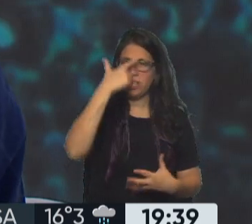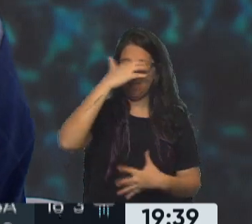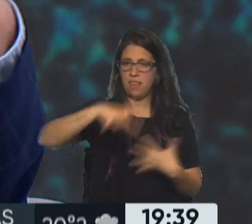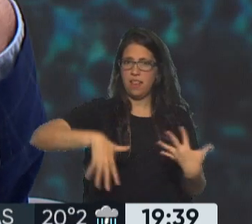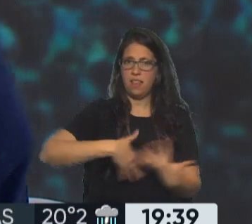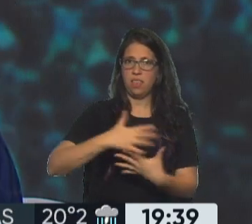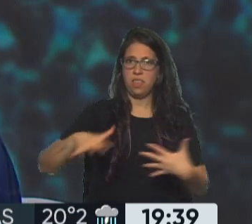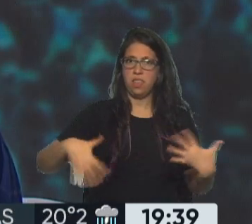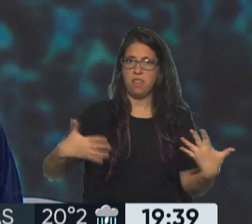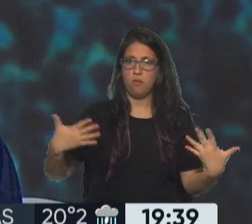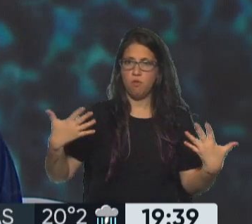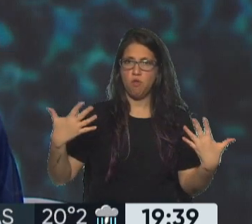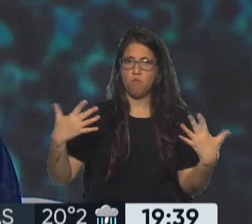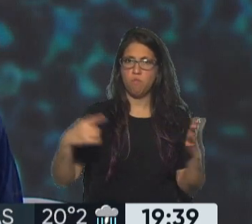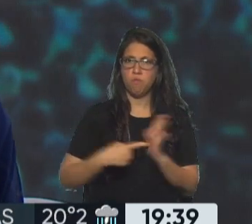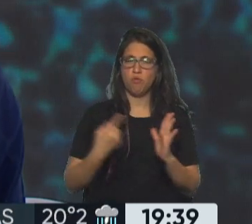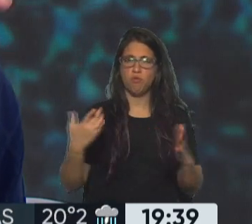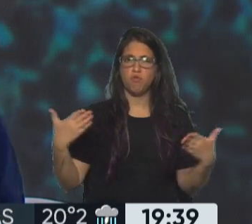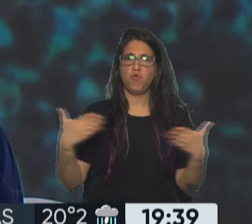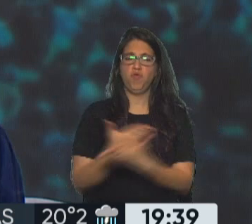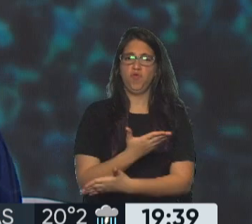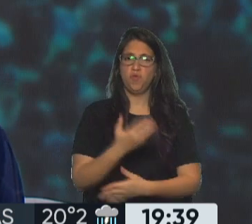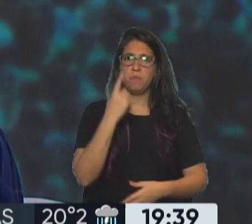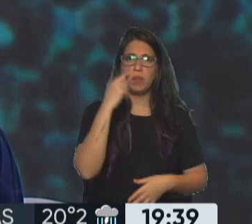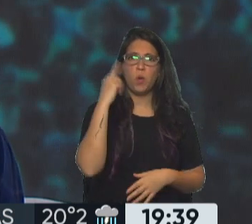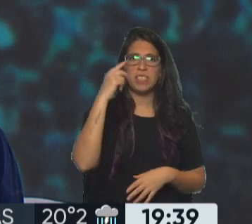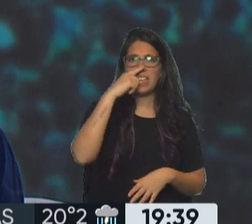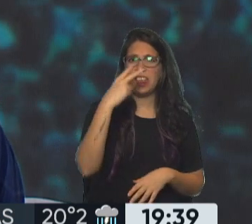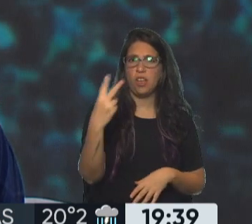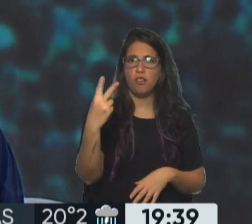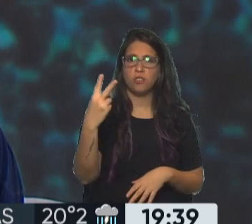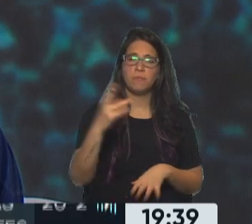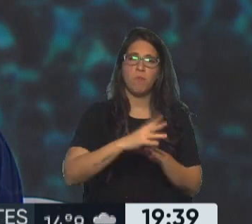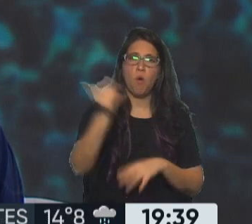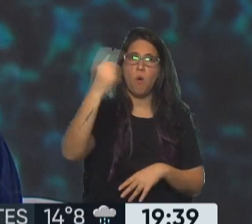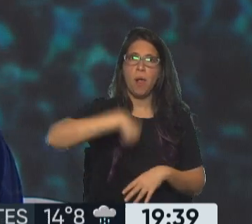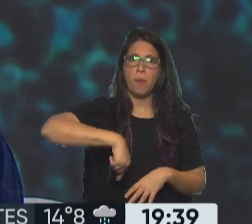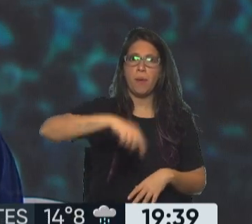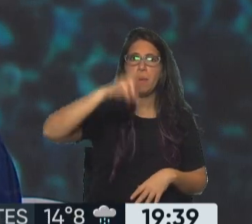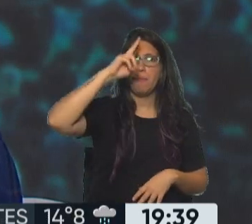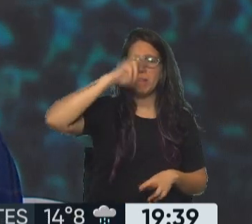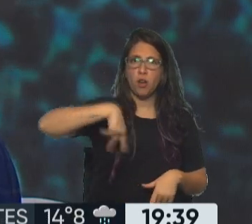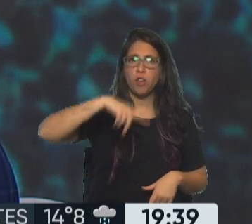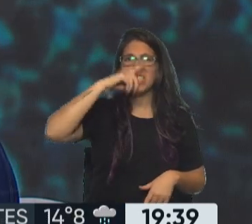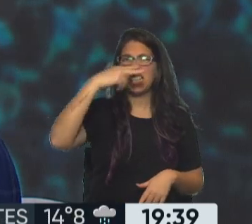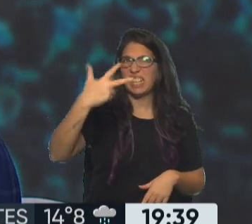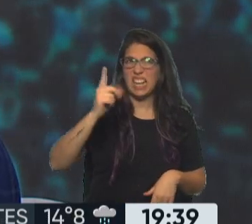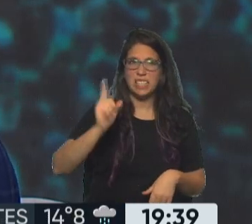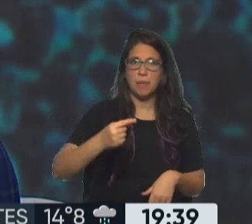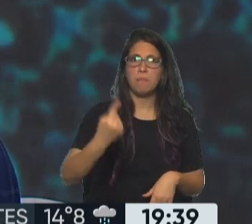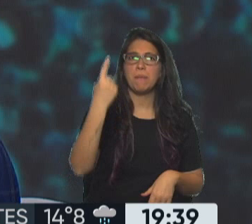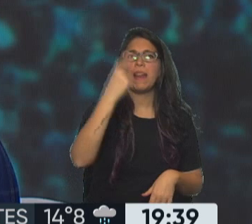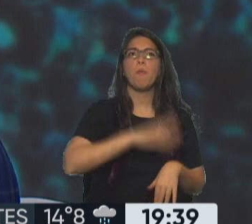produce ese embudo que en el 72 queda tamizado por el regreso de Perón, incluso en el 73. Y la primera